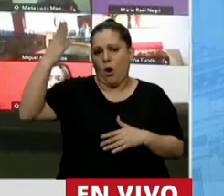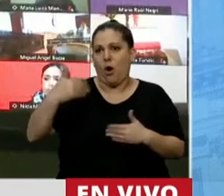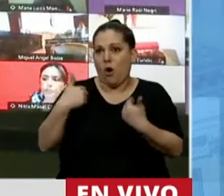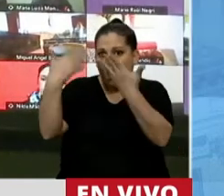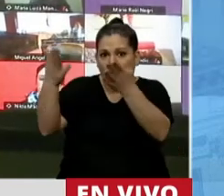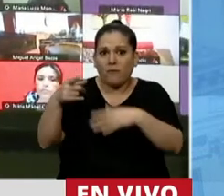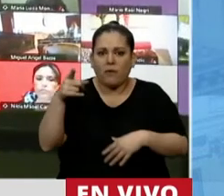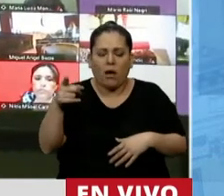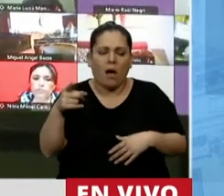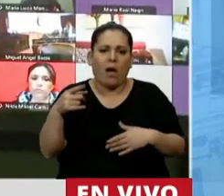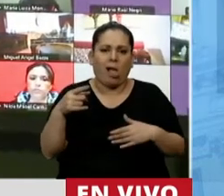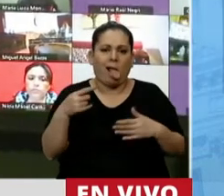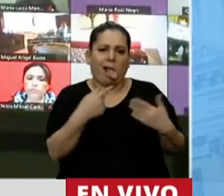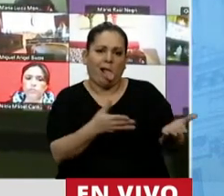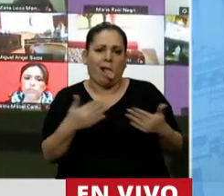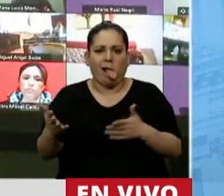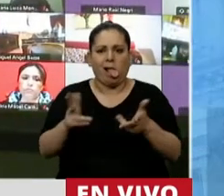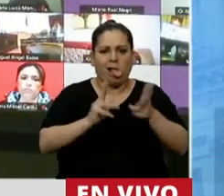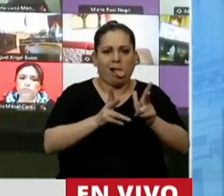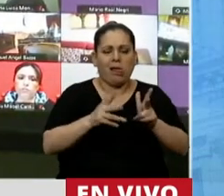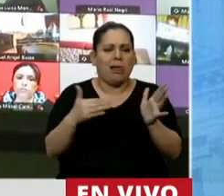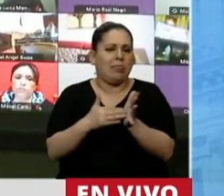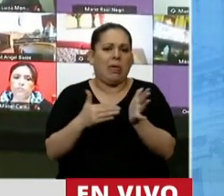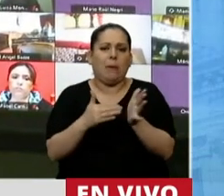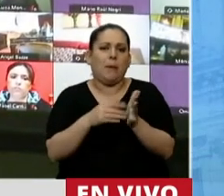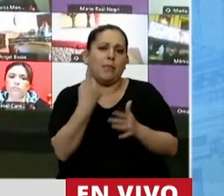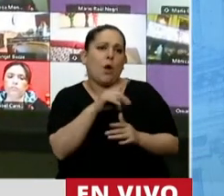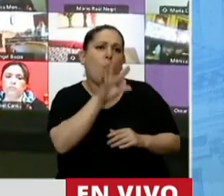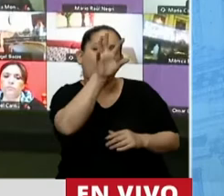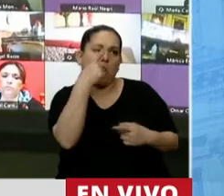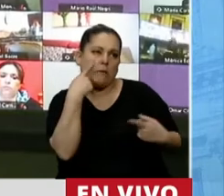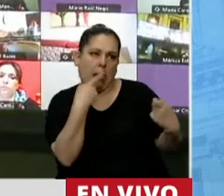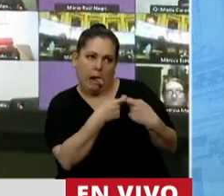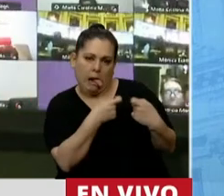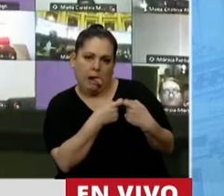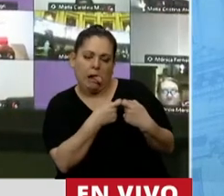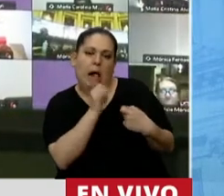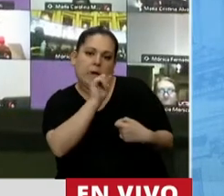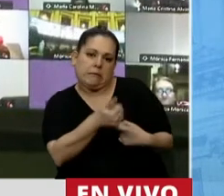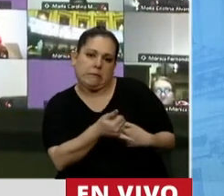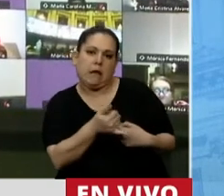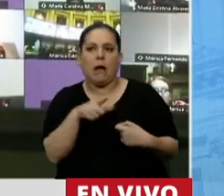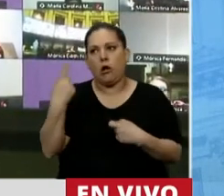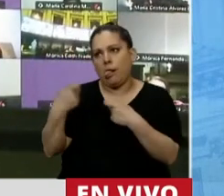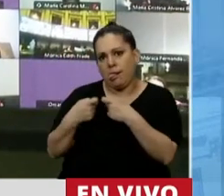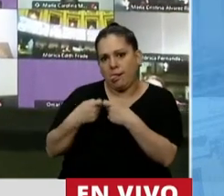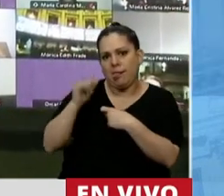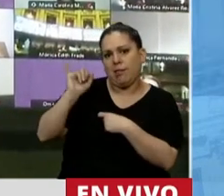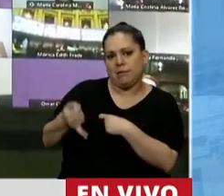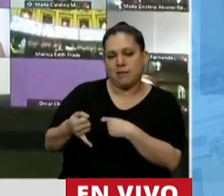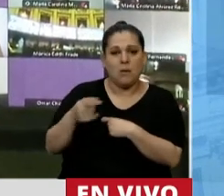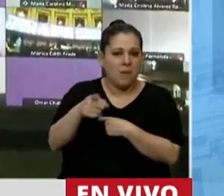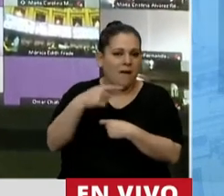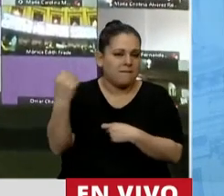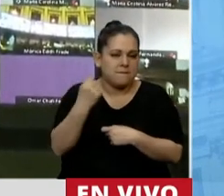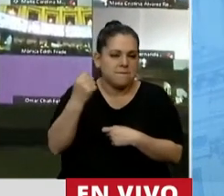con provincias donde son oficialismo hace muchos años, donde están cumpliendo el récord de